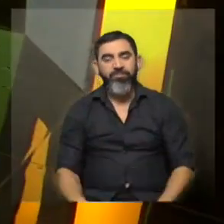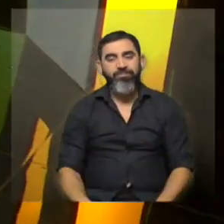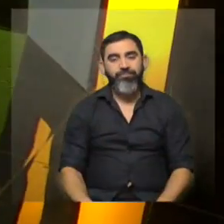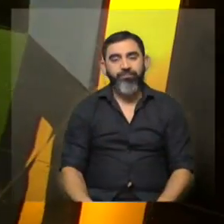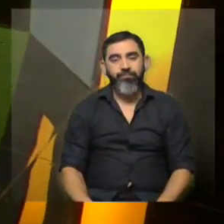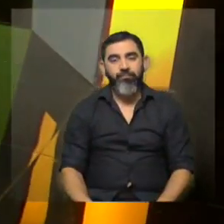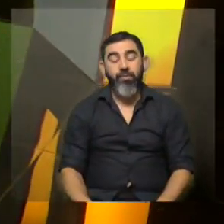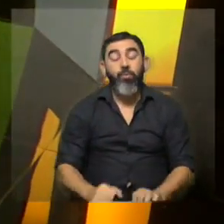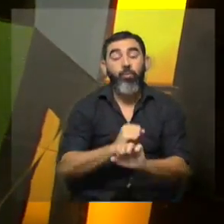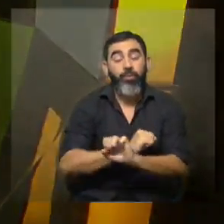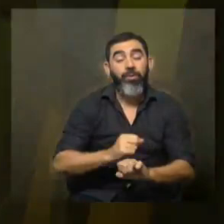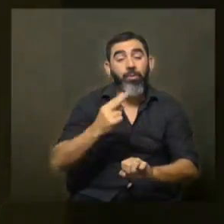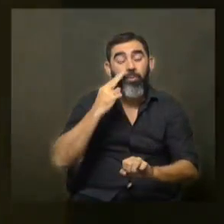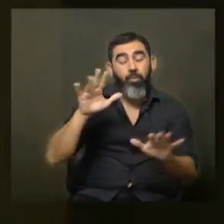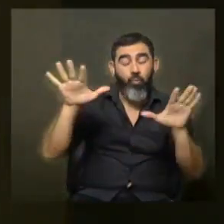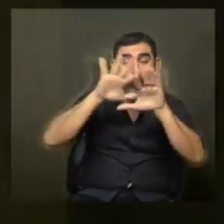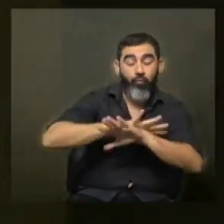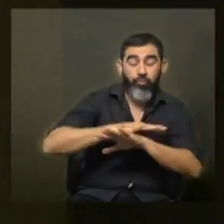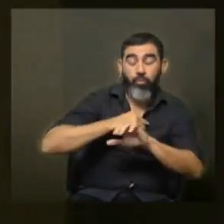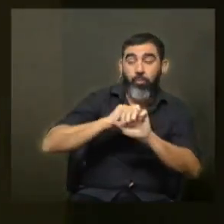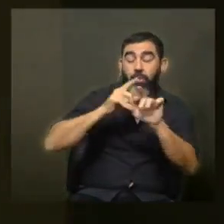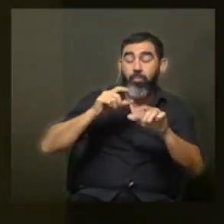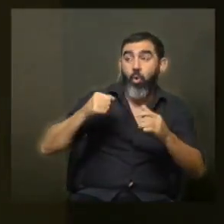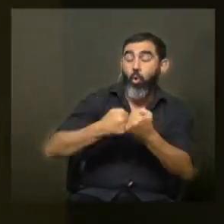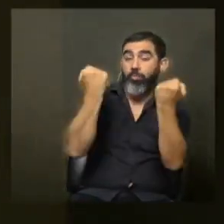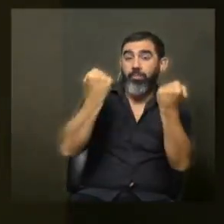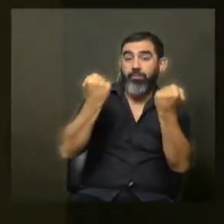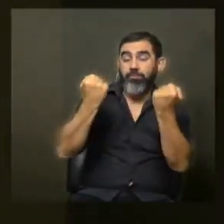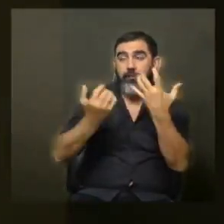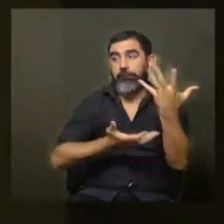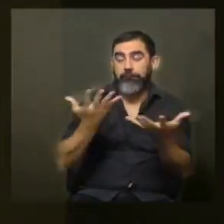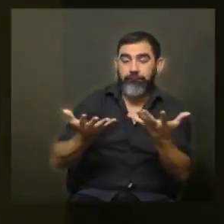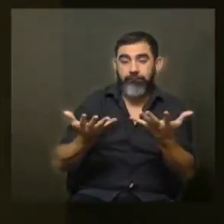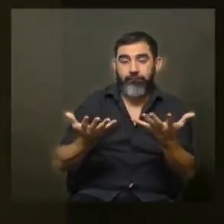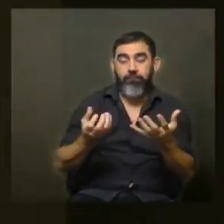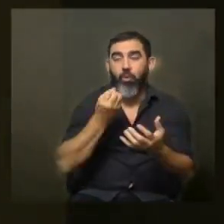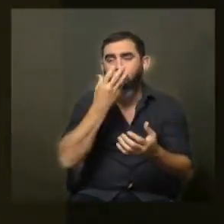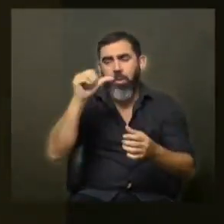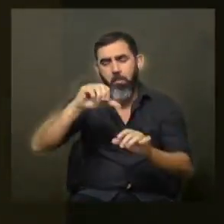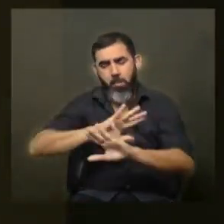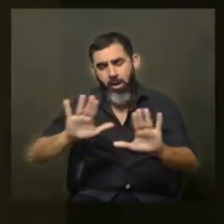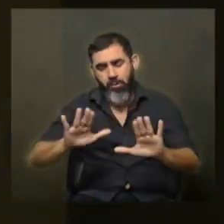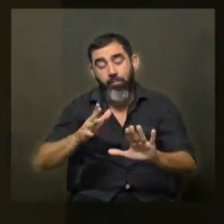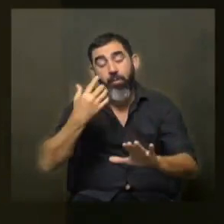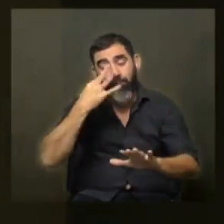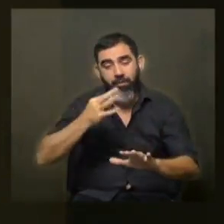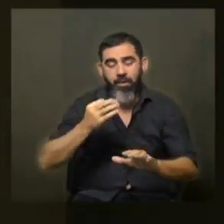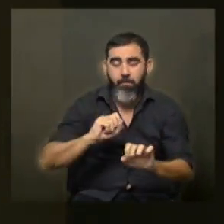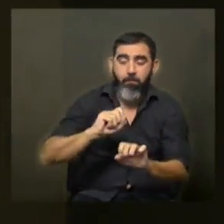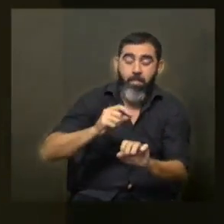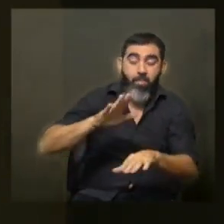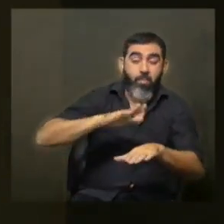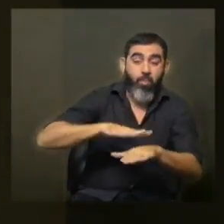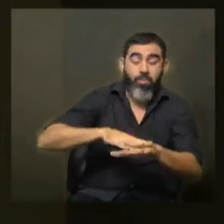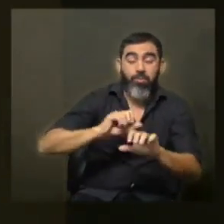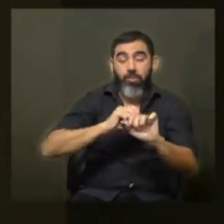realidad lo que le puede hacer mal es esa confusión, despertarse en el medio de esa confusión, ¿no? O sea, que no es ni bueno ni malo, pero realmente va a ser desagradable despertarse